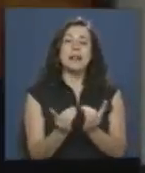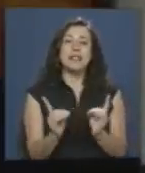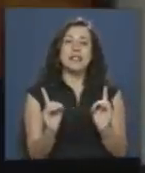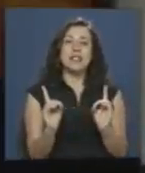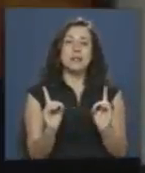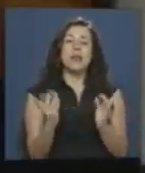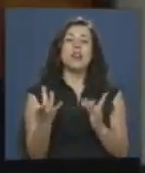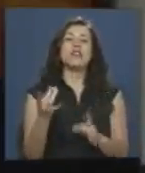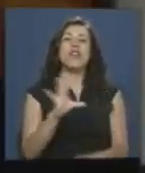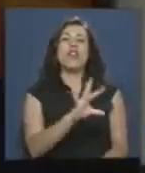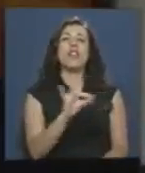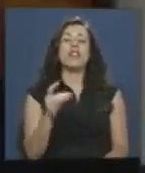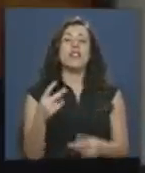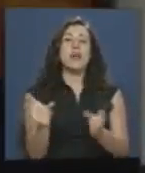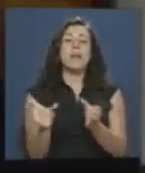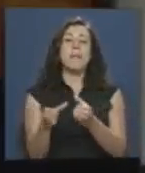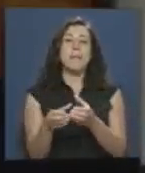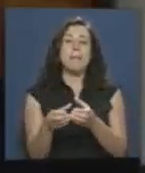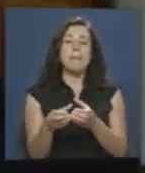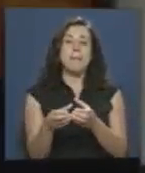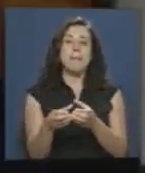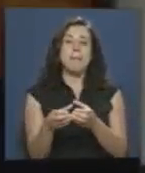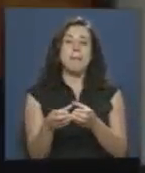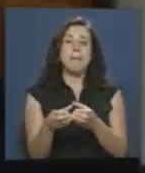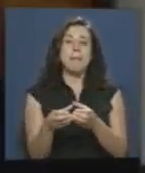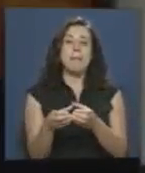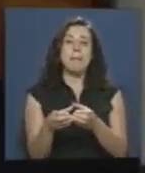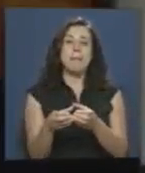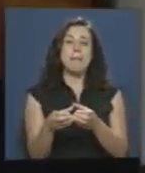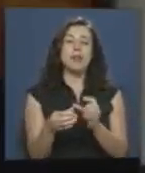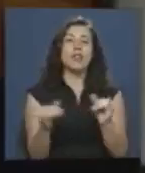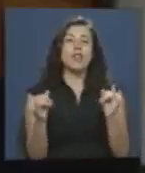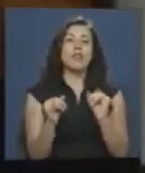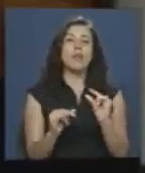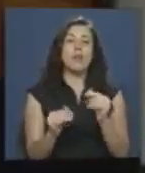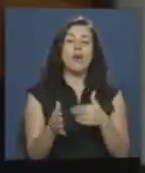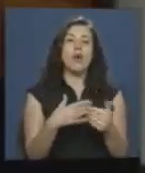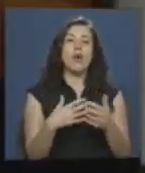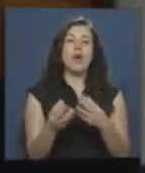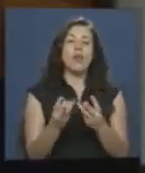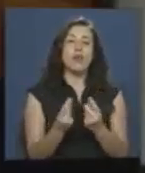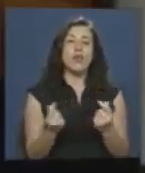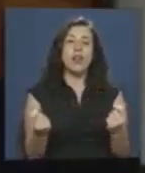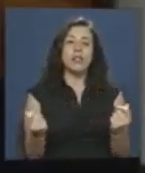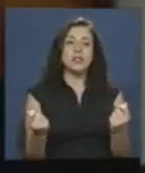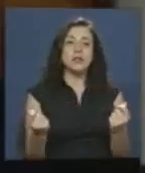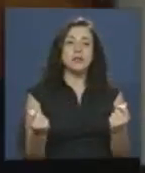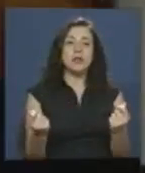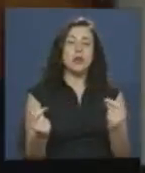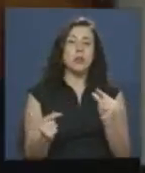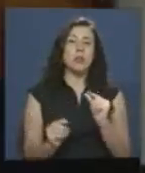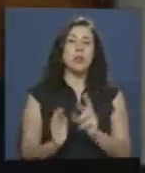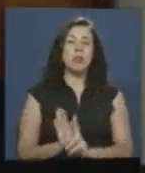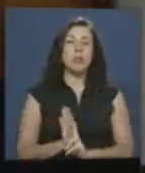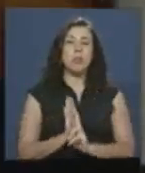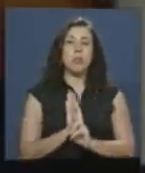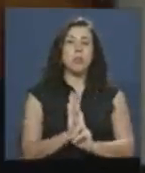que la designación del partido por medios poco transparentes y por medio incluso de poca